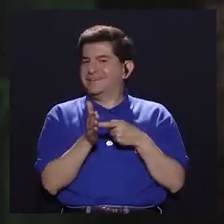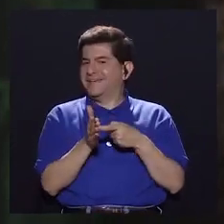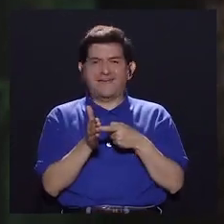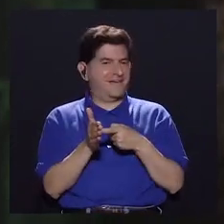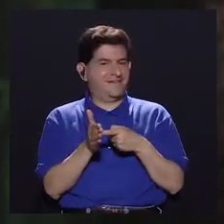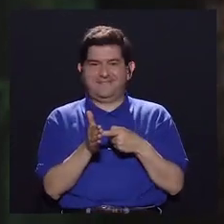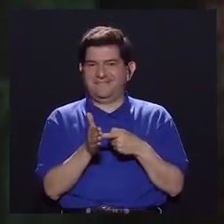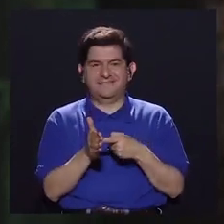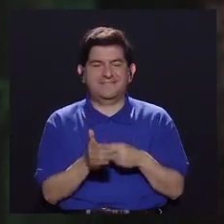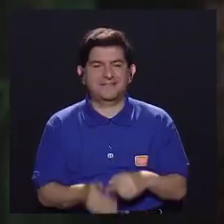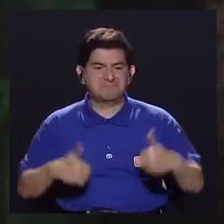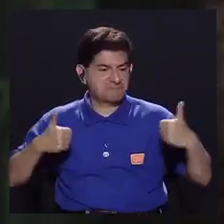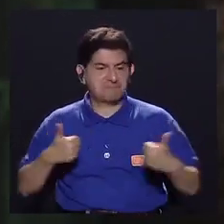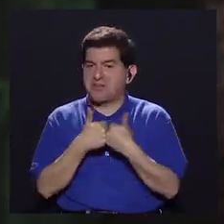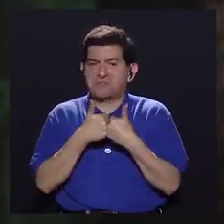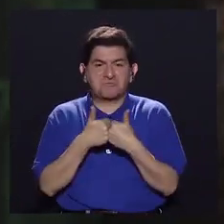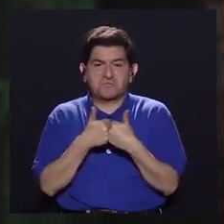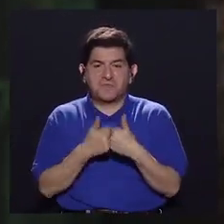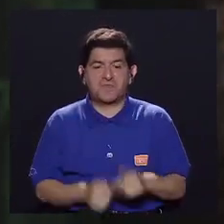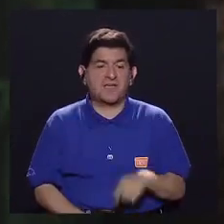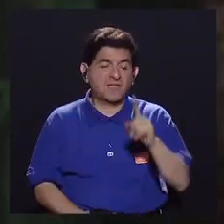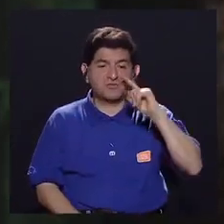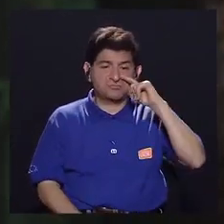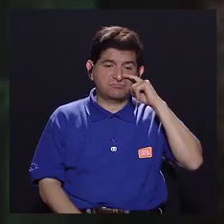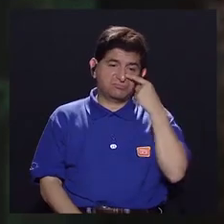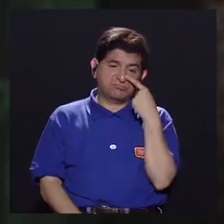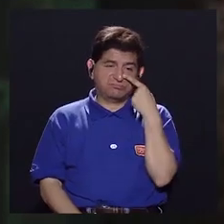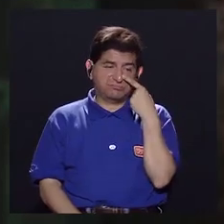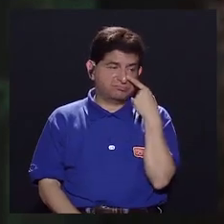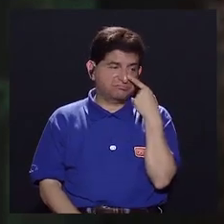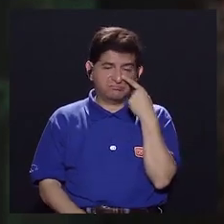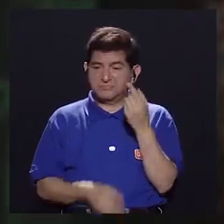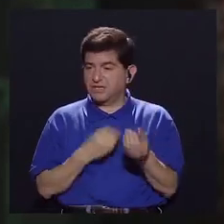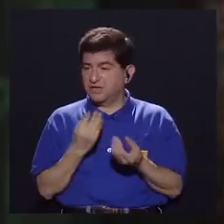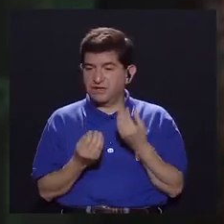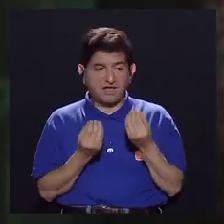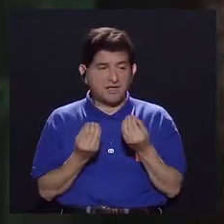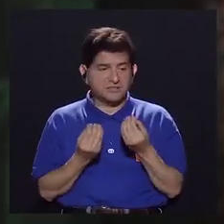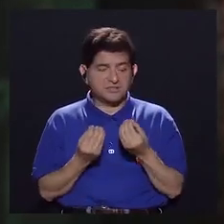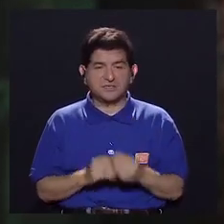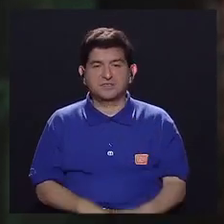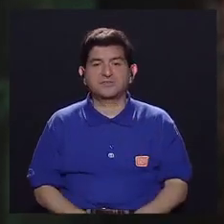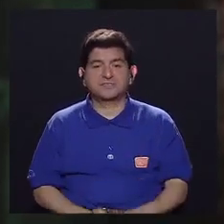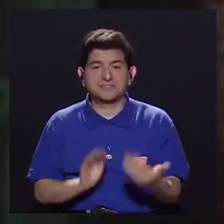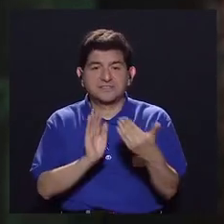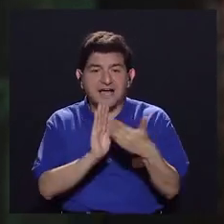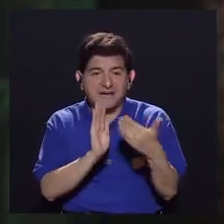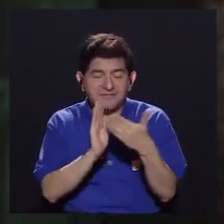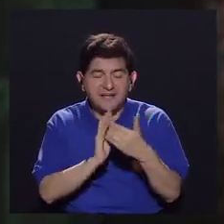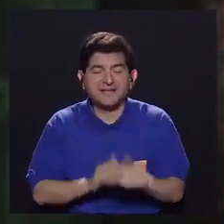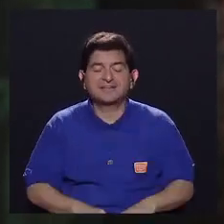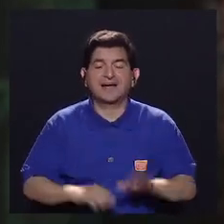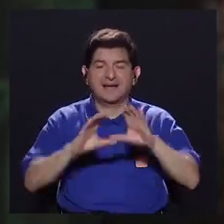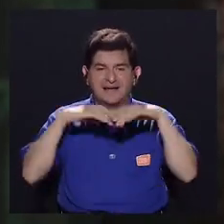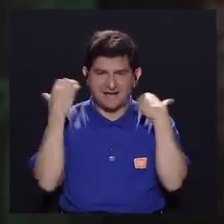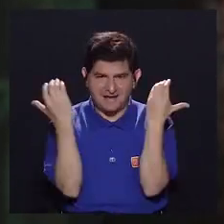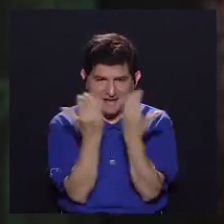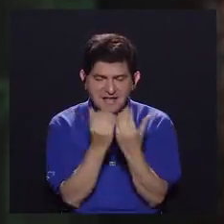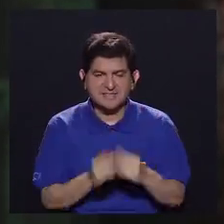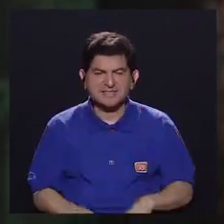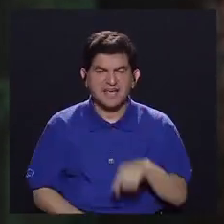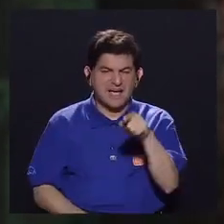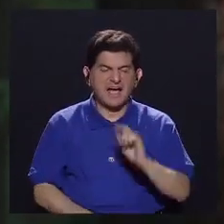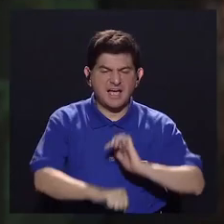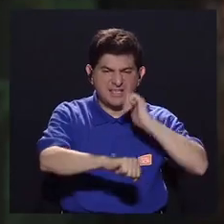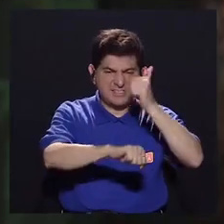que no les demandan, digamos, o no son un reto para ellos, pues se aburren y lo que hacen precisamente es distorsionar el desarrollo de la